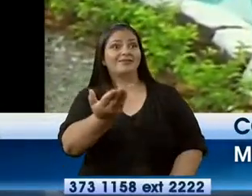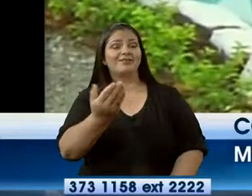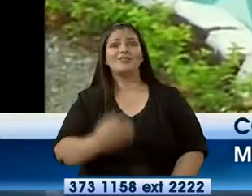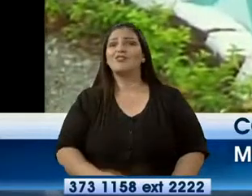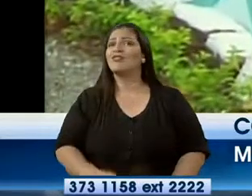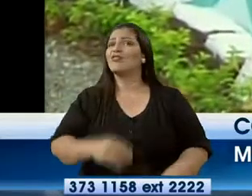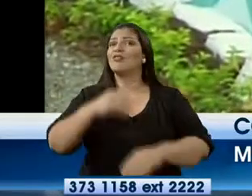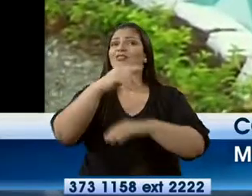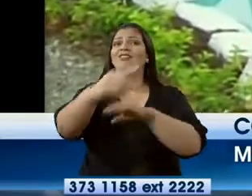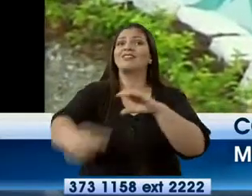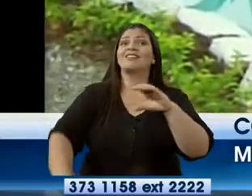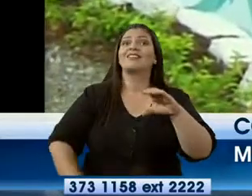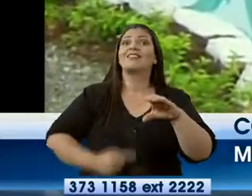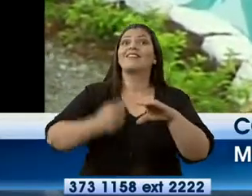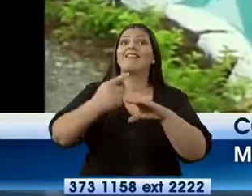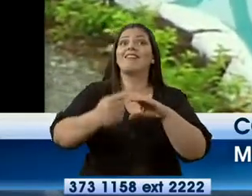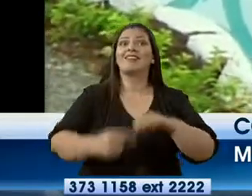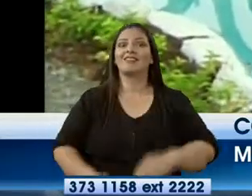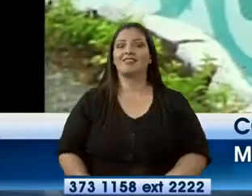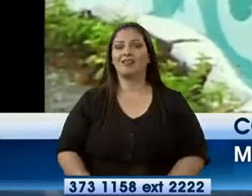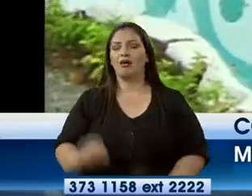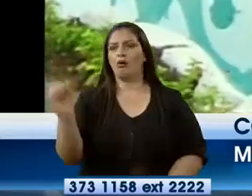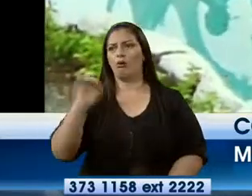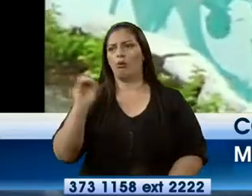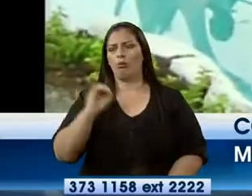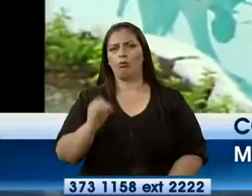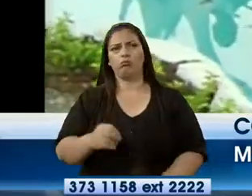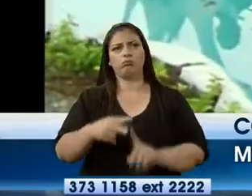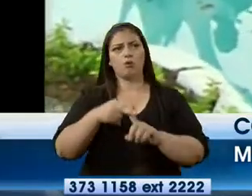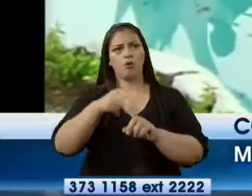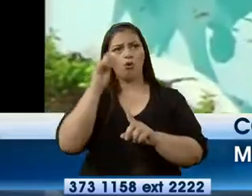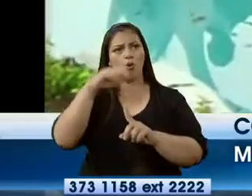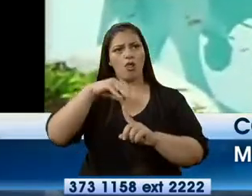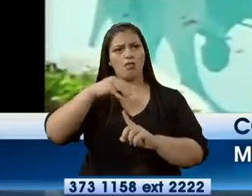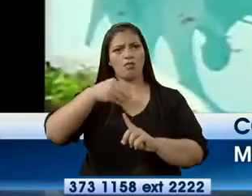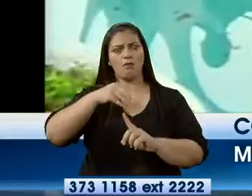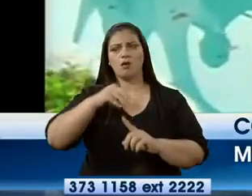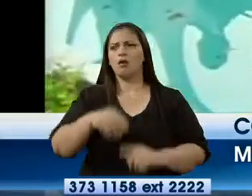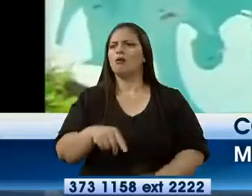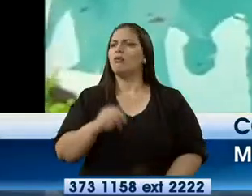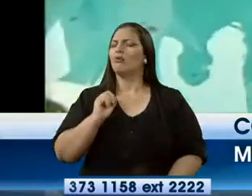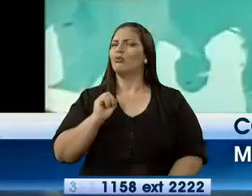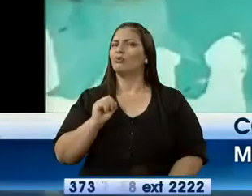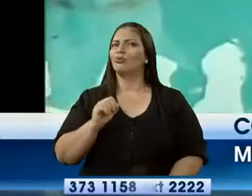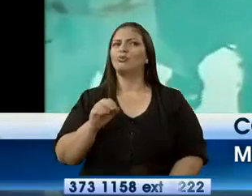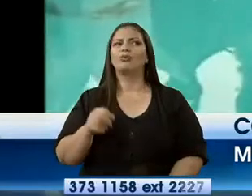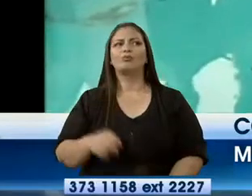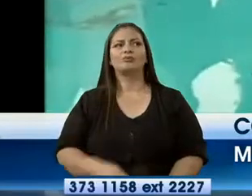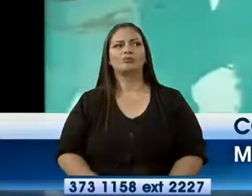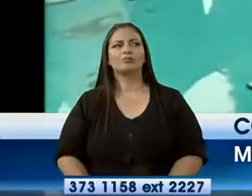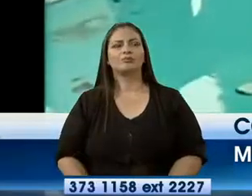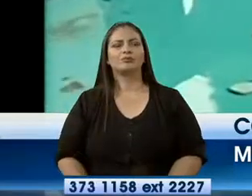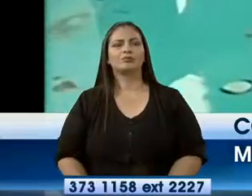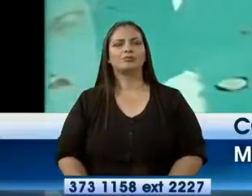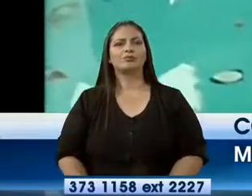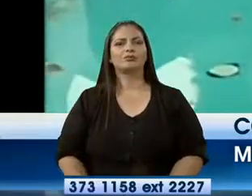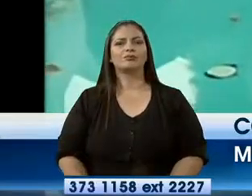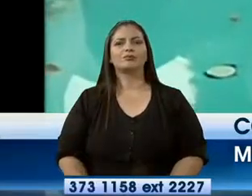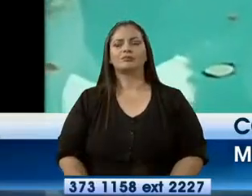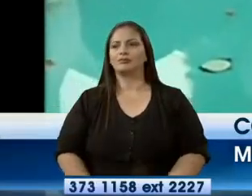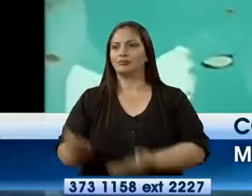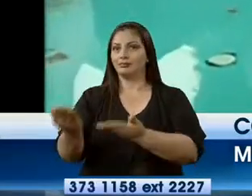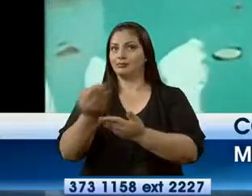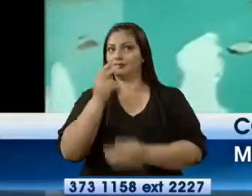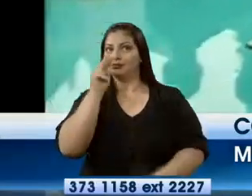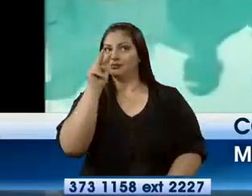es reciclaje. Luego las tapas de las colas también están hechos en los letreros. Si tú ves colgados de